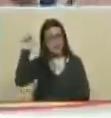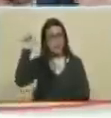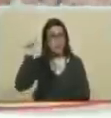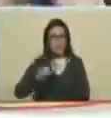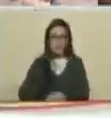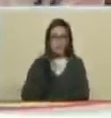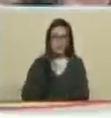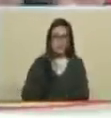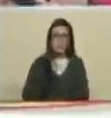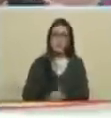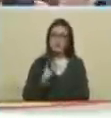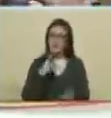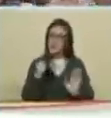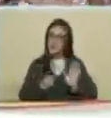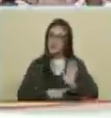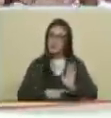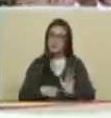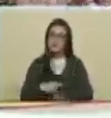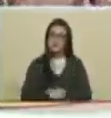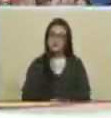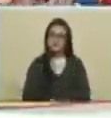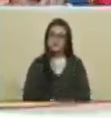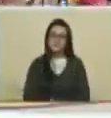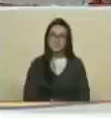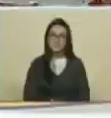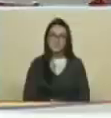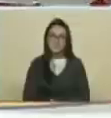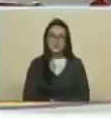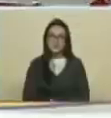Moro. ¡Cúmplase!